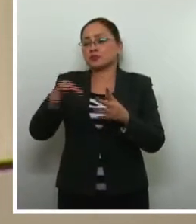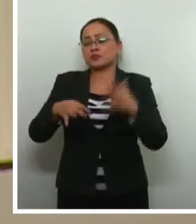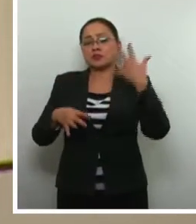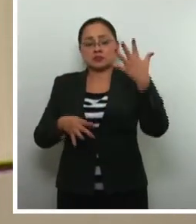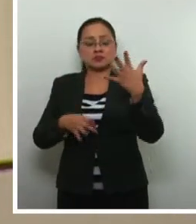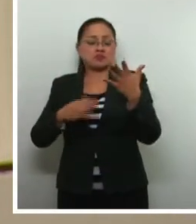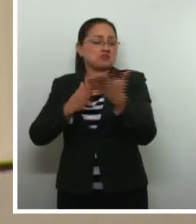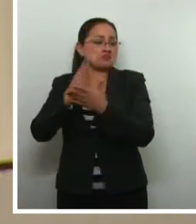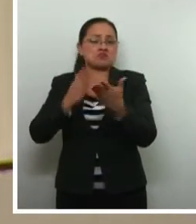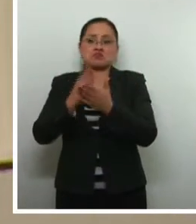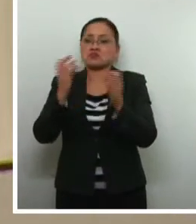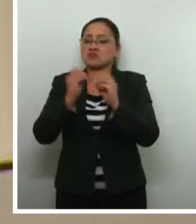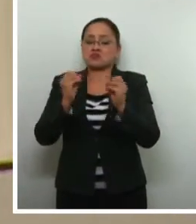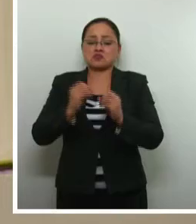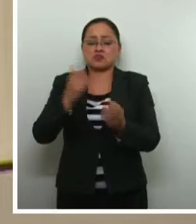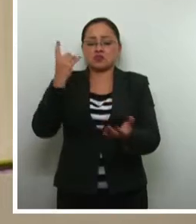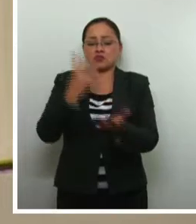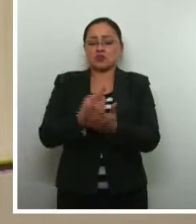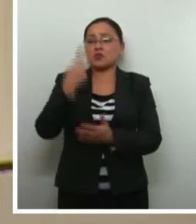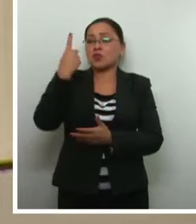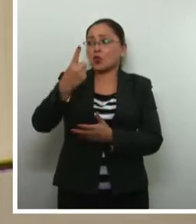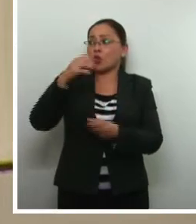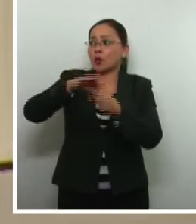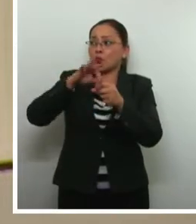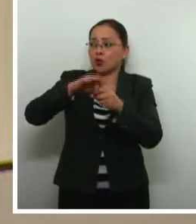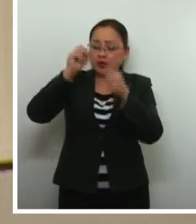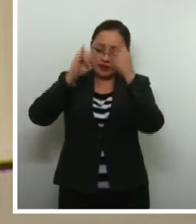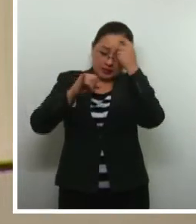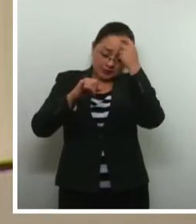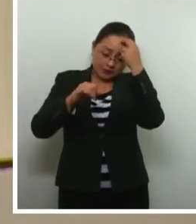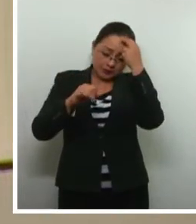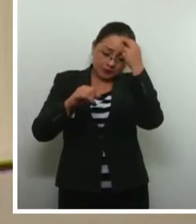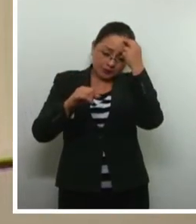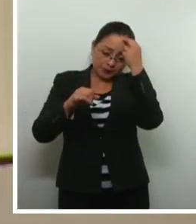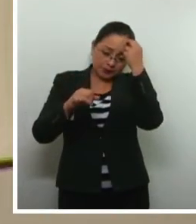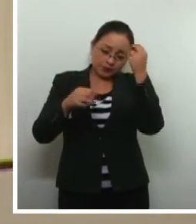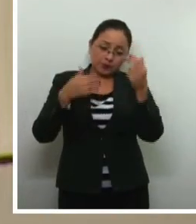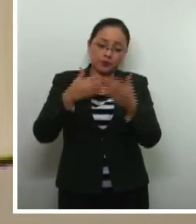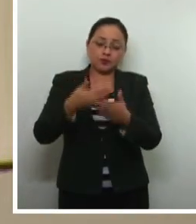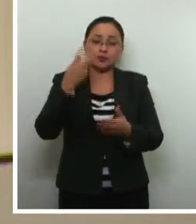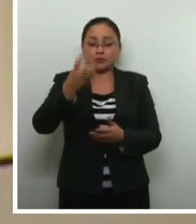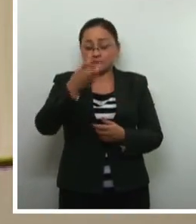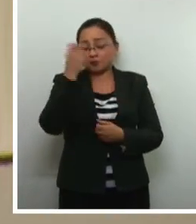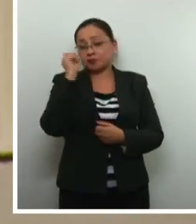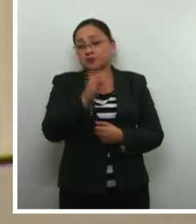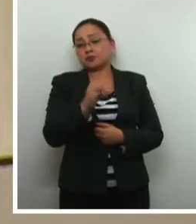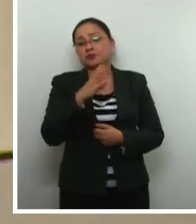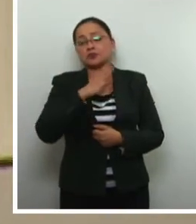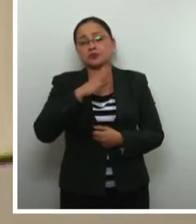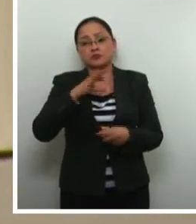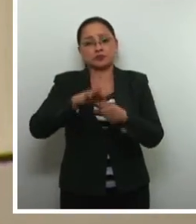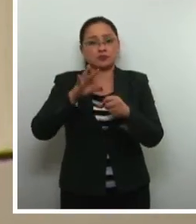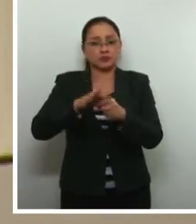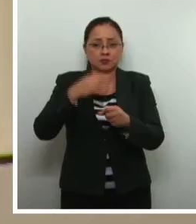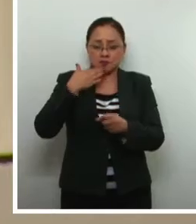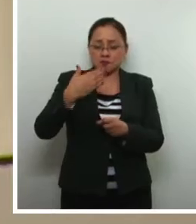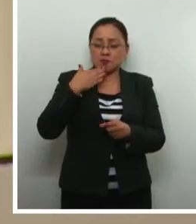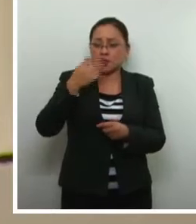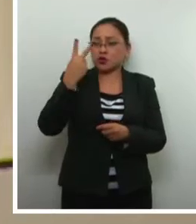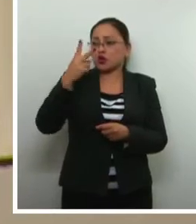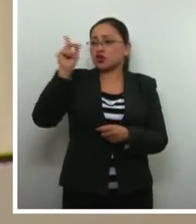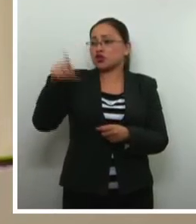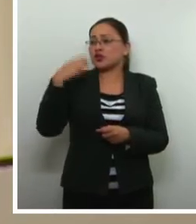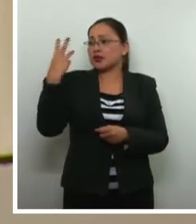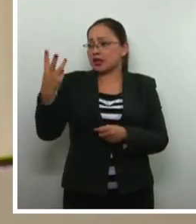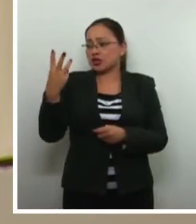pasan, pasa únicamente una, obviamente esa tuvo votación calificada,